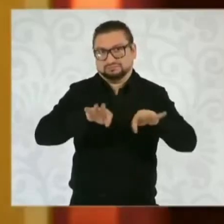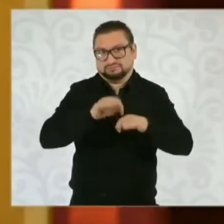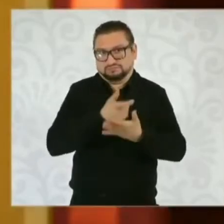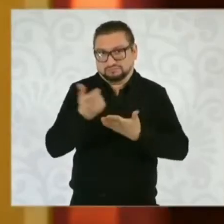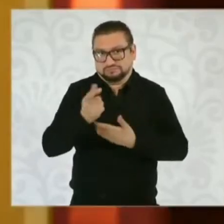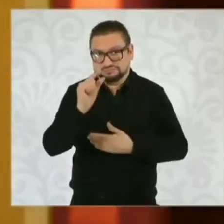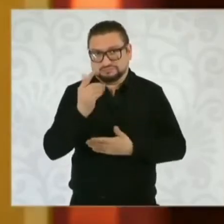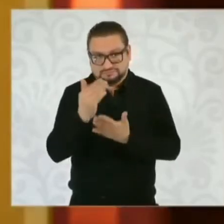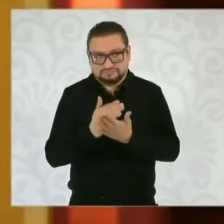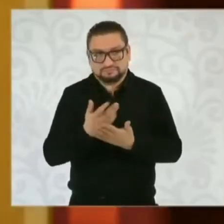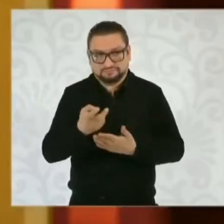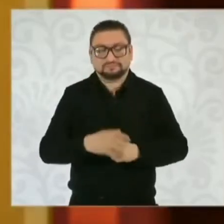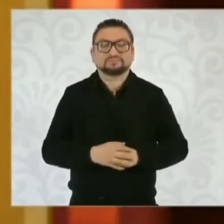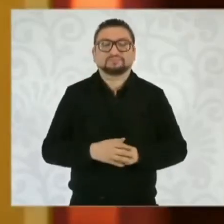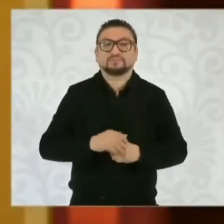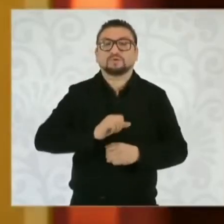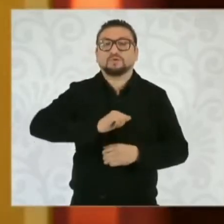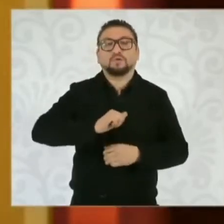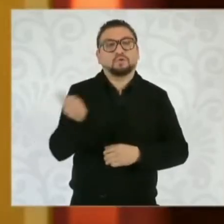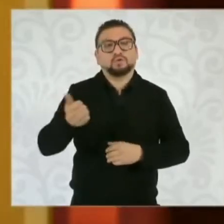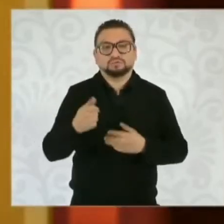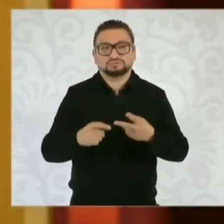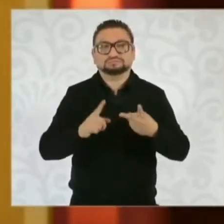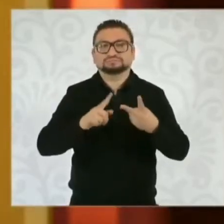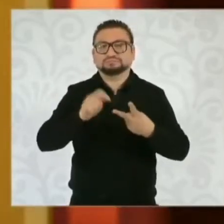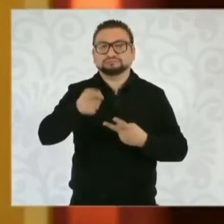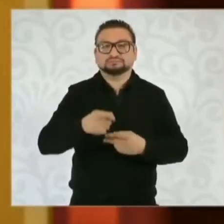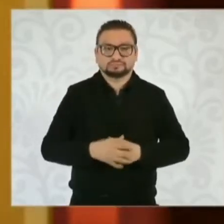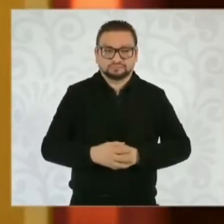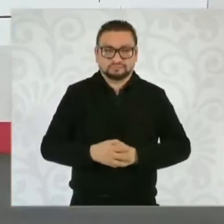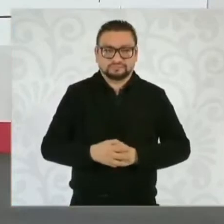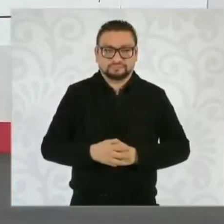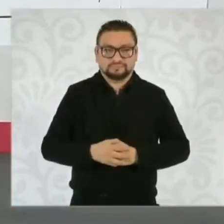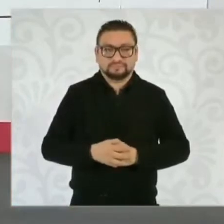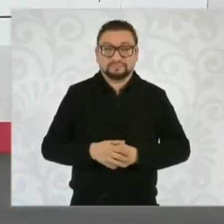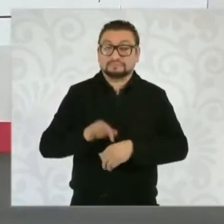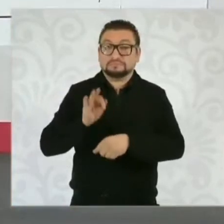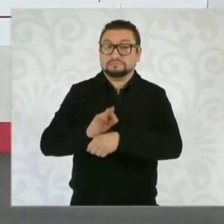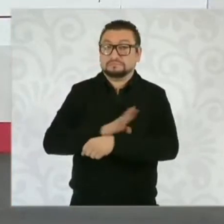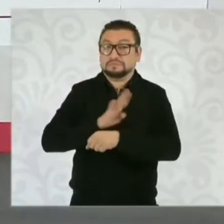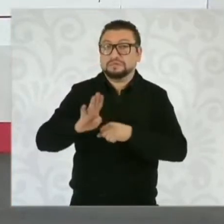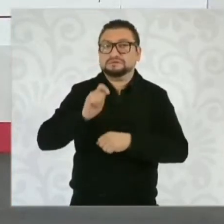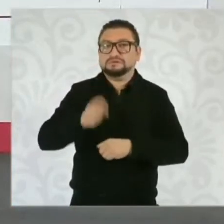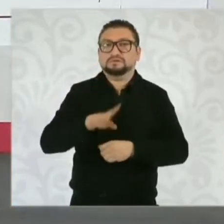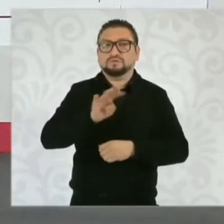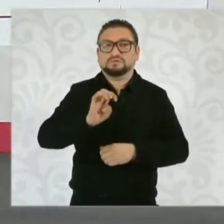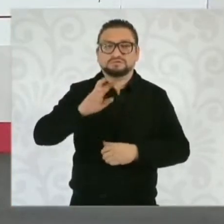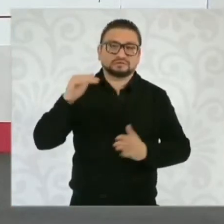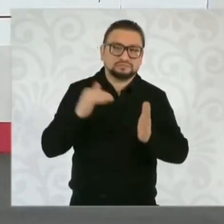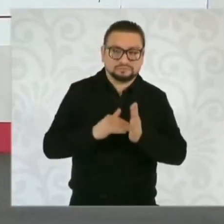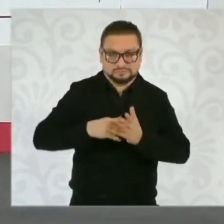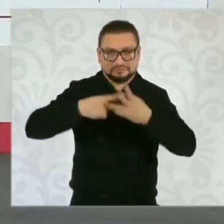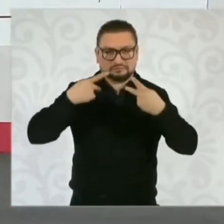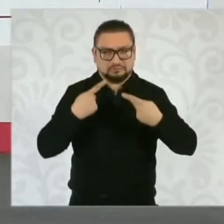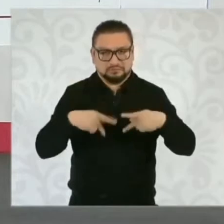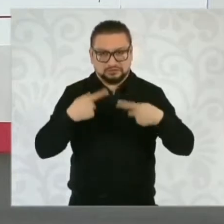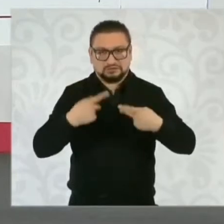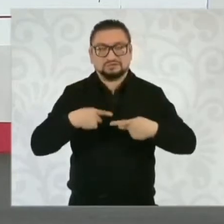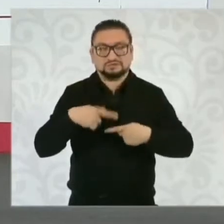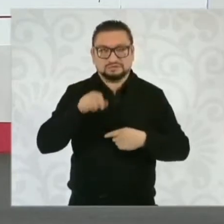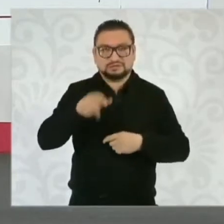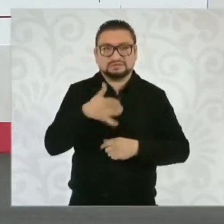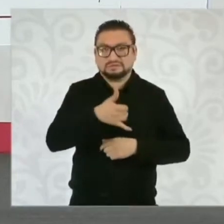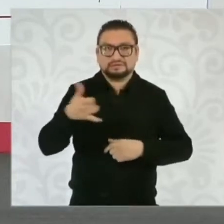bajos ingresos. Luego, en siguiente lugar, beneficiar a más de 400,000 acreditados de